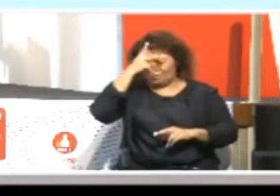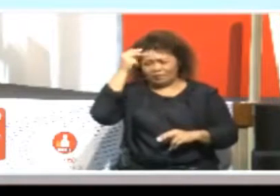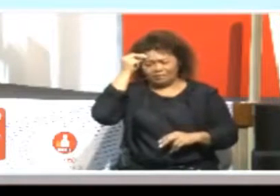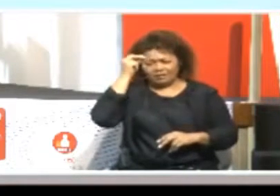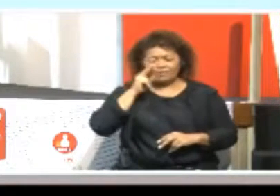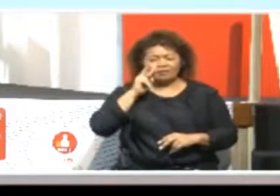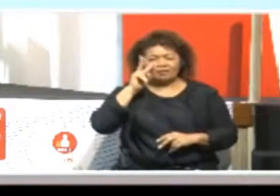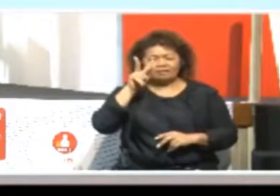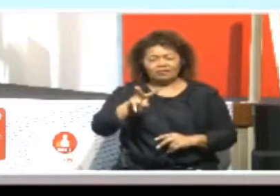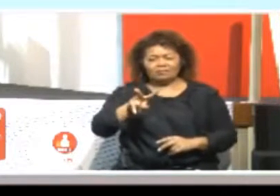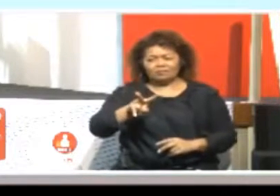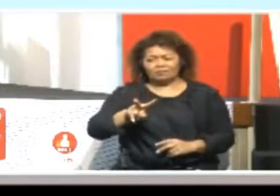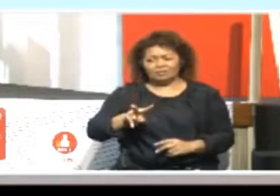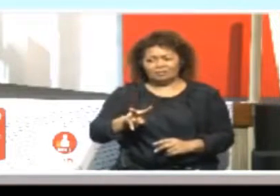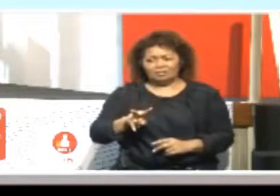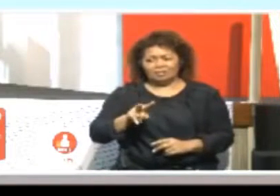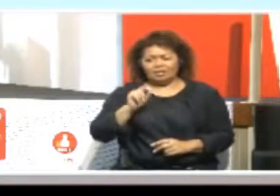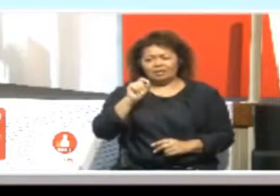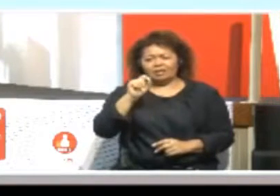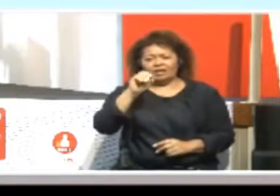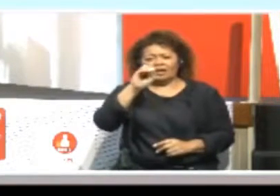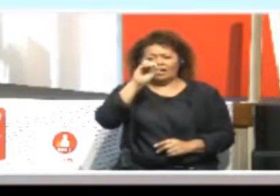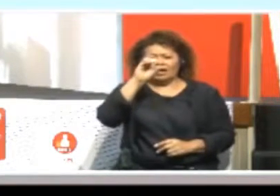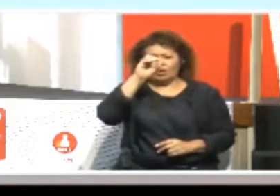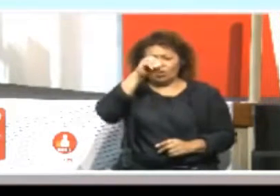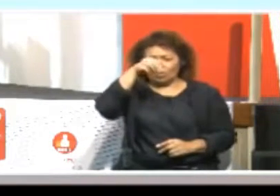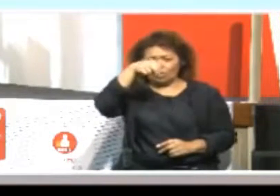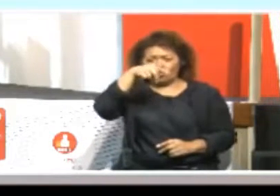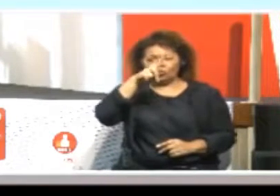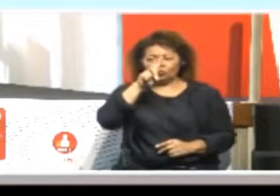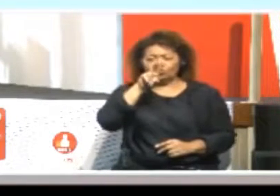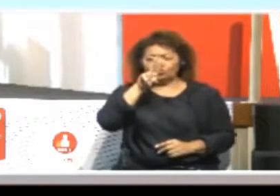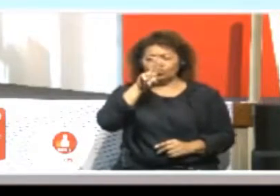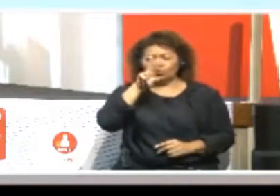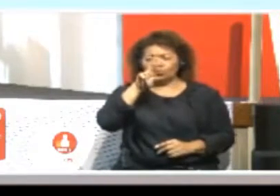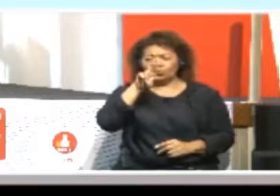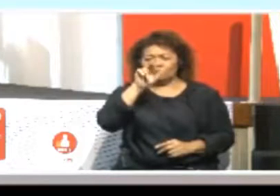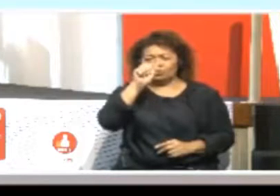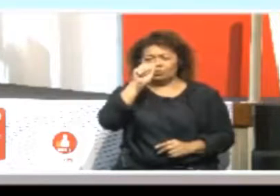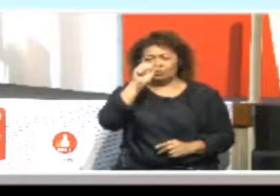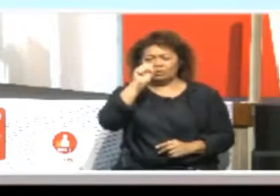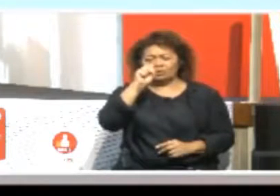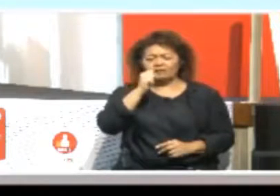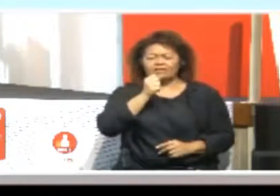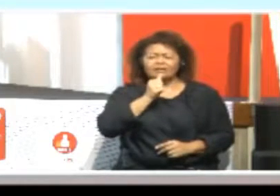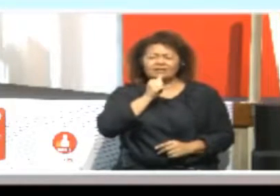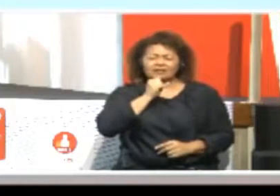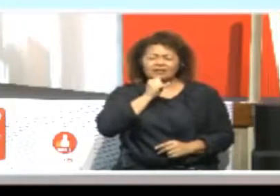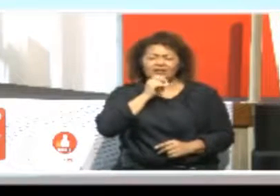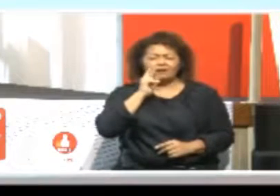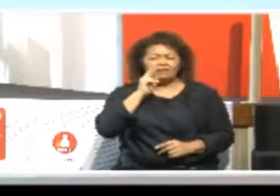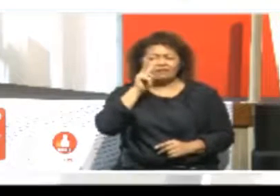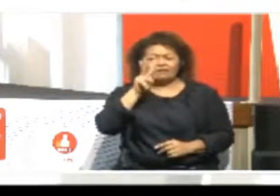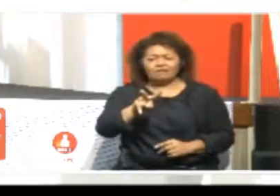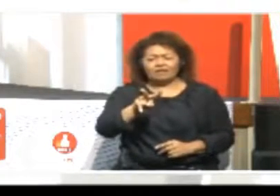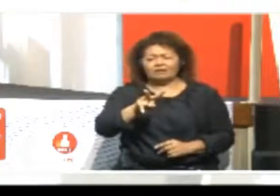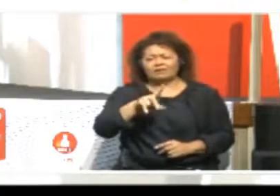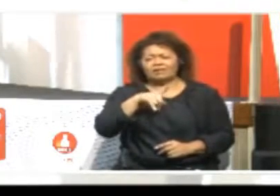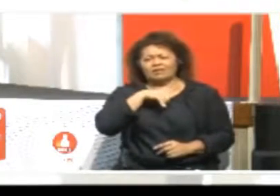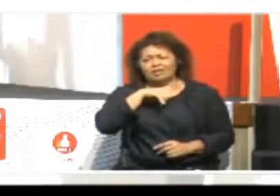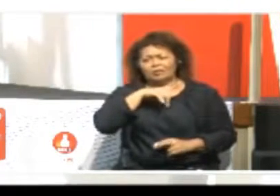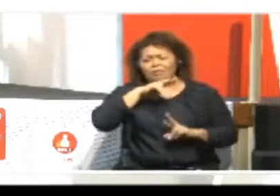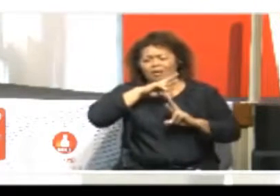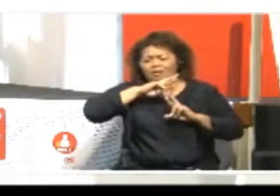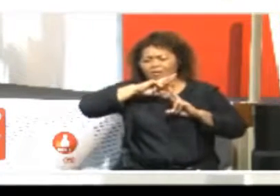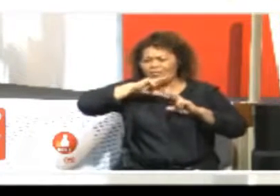déjeme decirle que en Honduras fue tristemente aceptar y ver qué tanta disparidad hay en términos de educación de